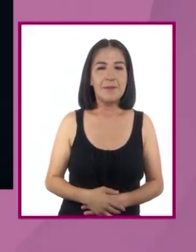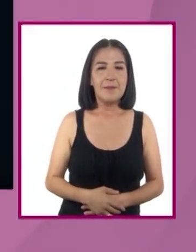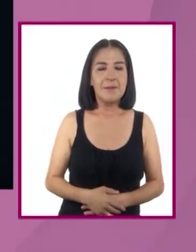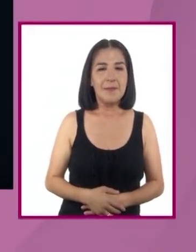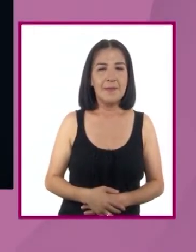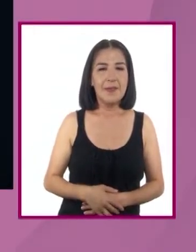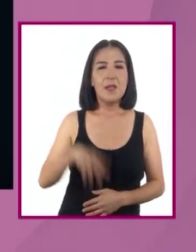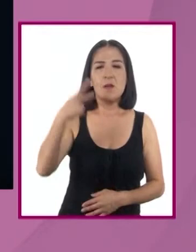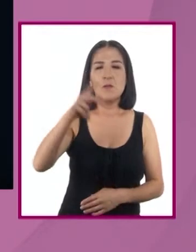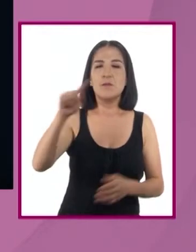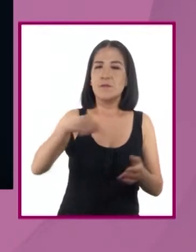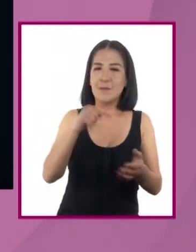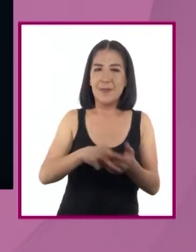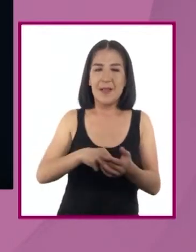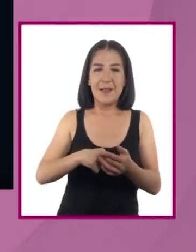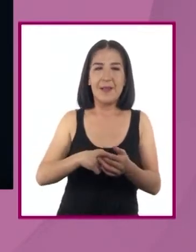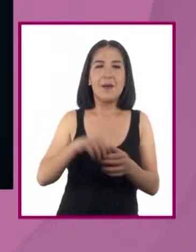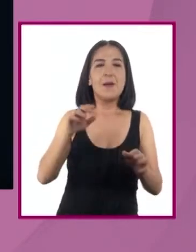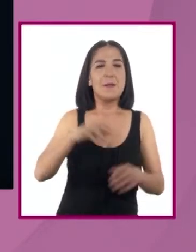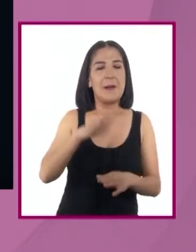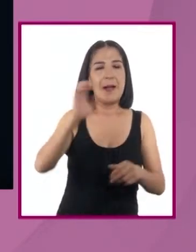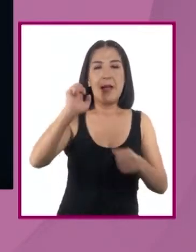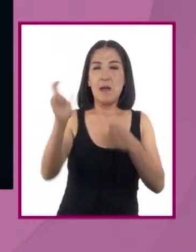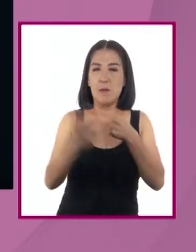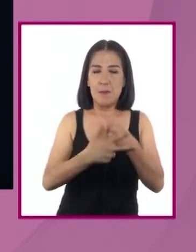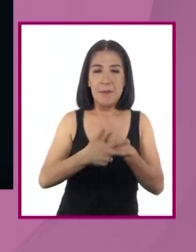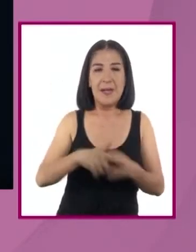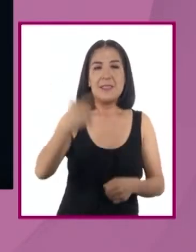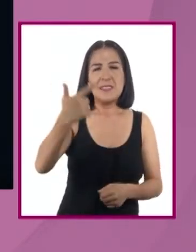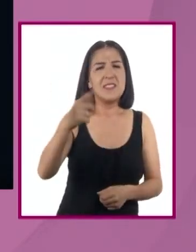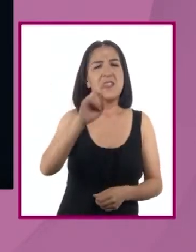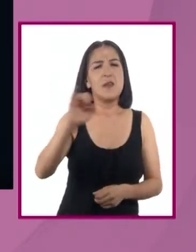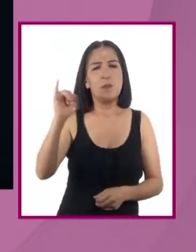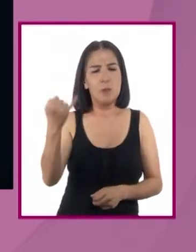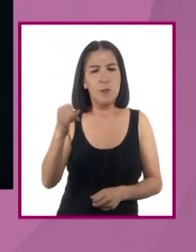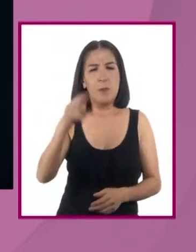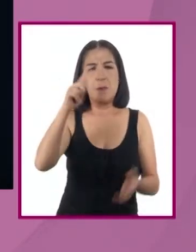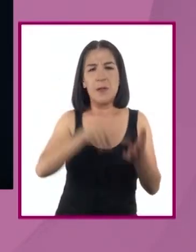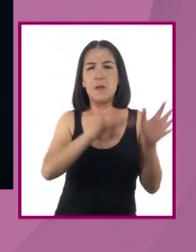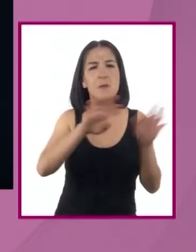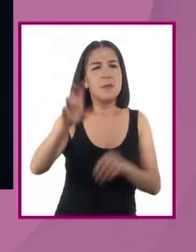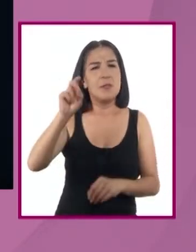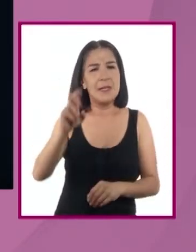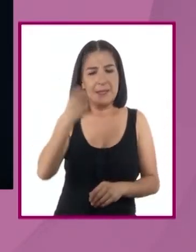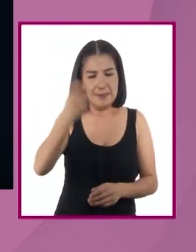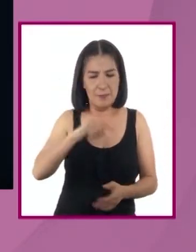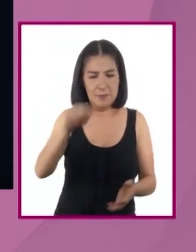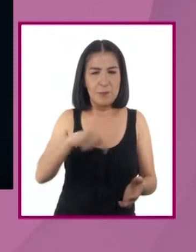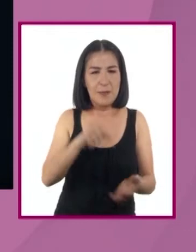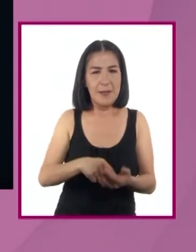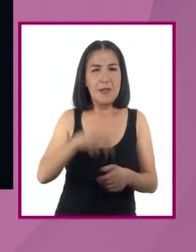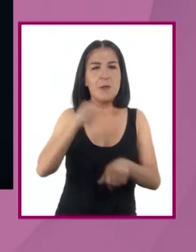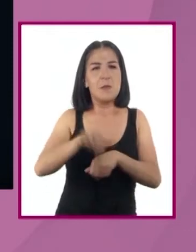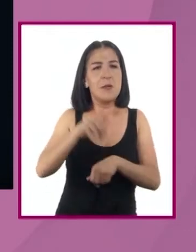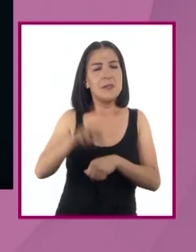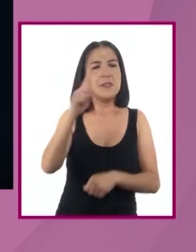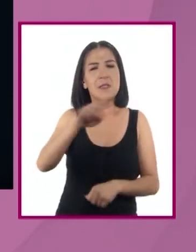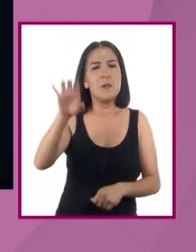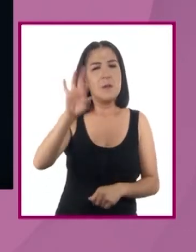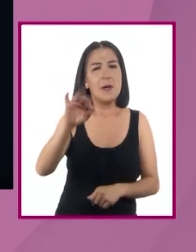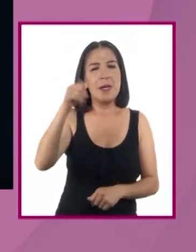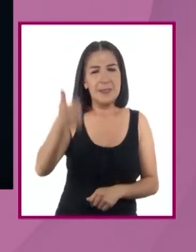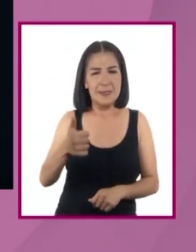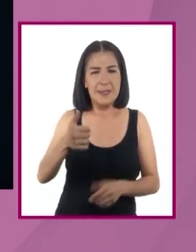Edimburgo, Escocia. El 7 de julio de 1930 nos dimos cita en el número 146 de la